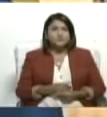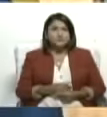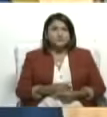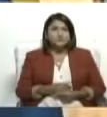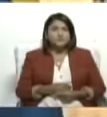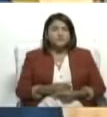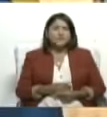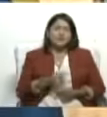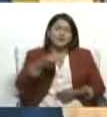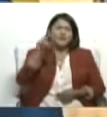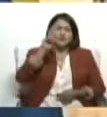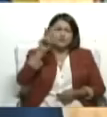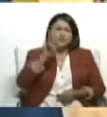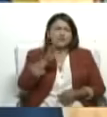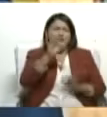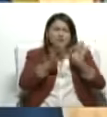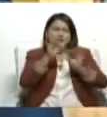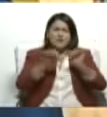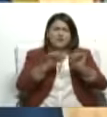sido ampliamente